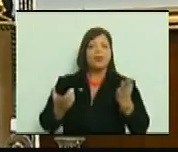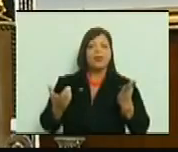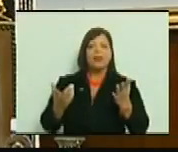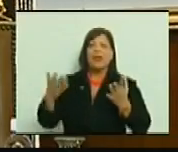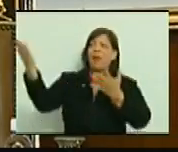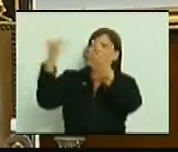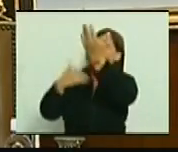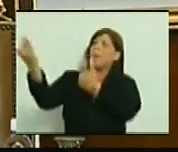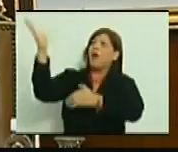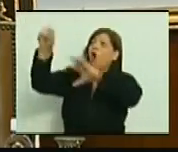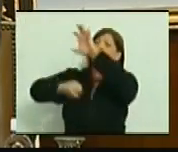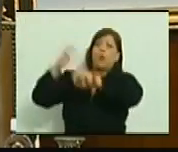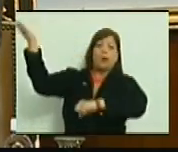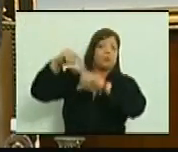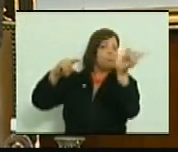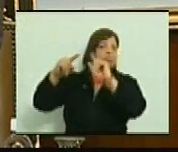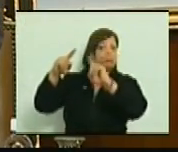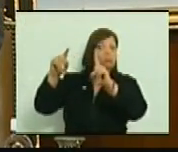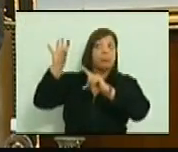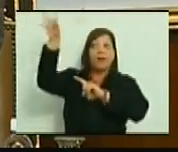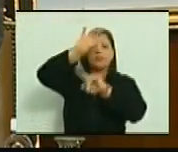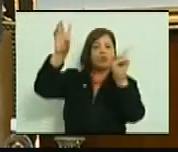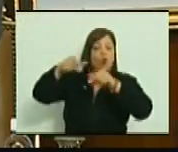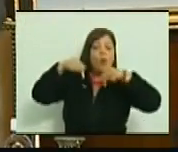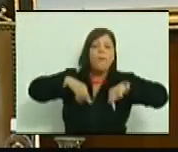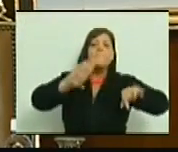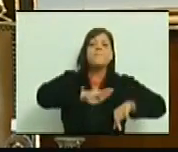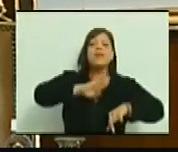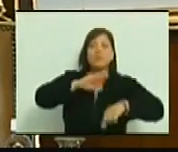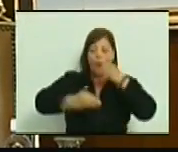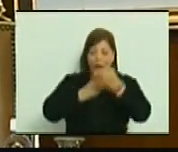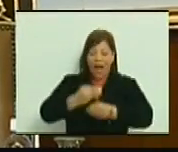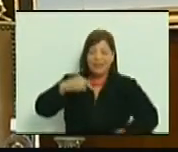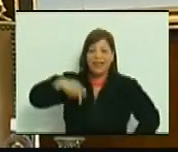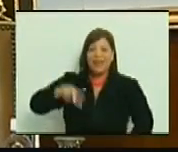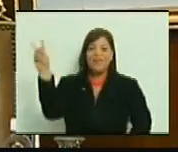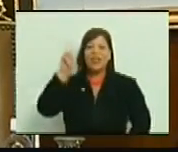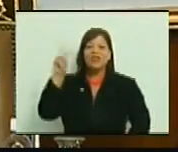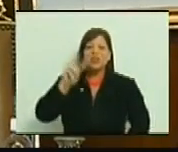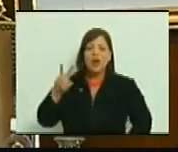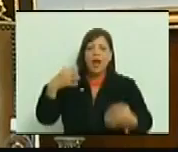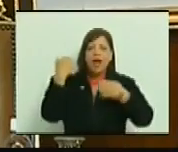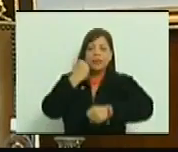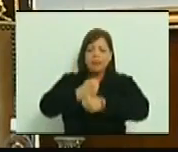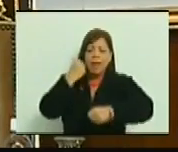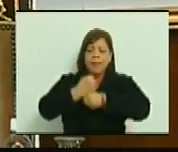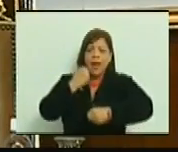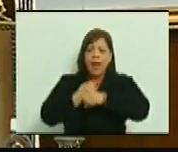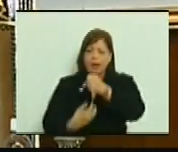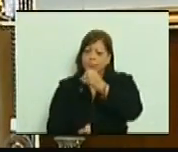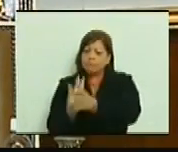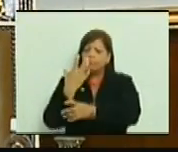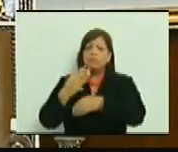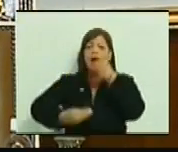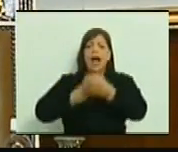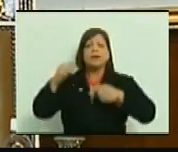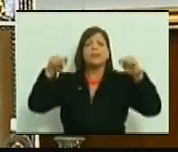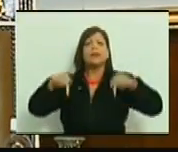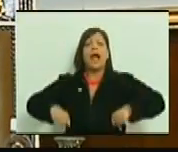estamos importando. Y hay que estimular la creatividad, hay que forzar, hay que trabajar para sustituir las